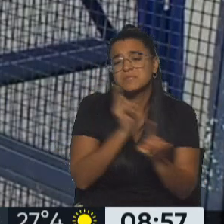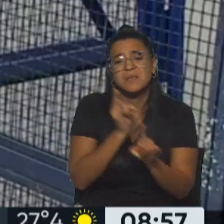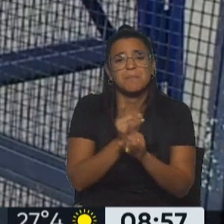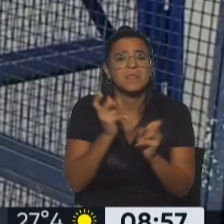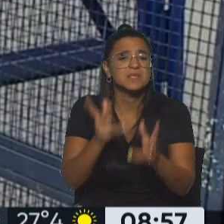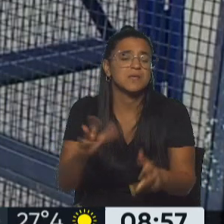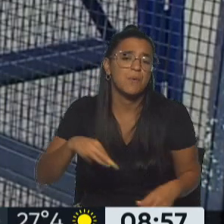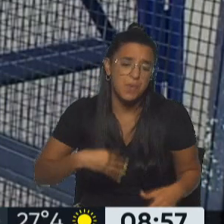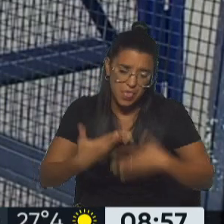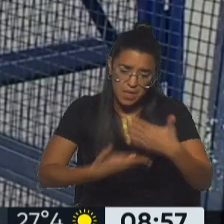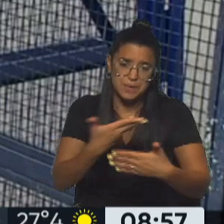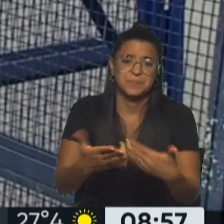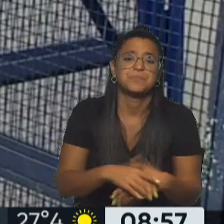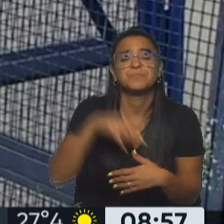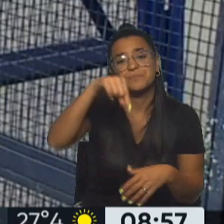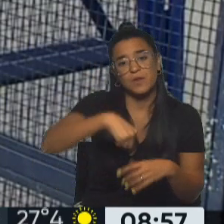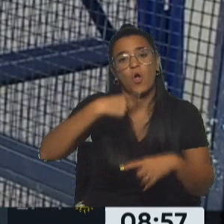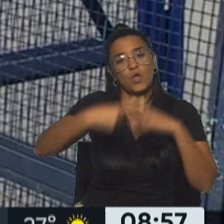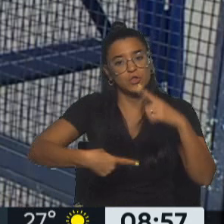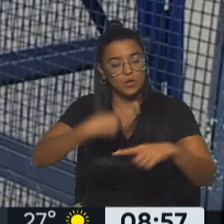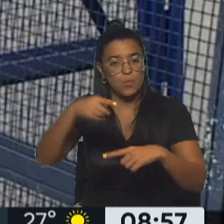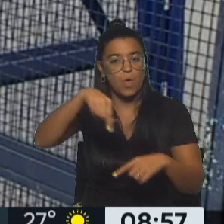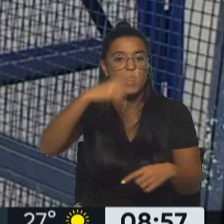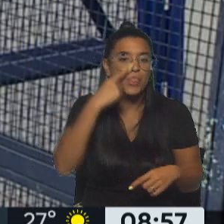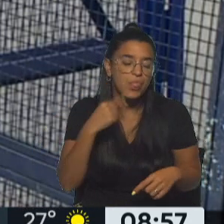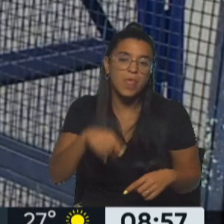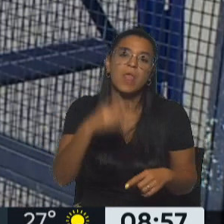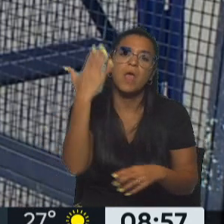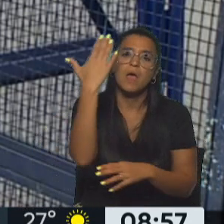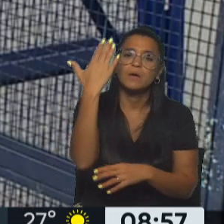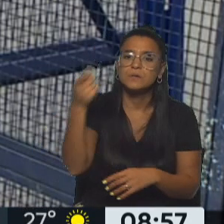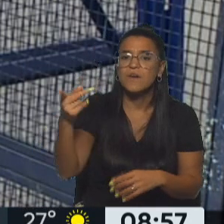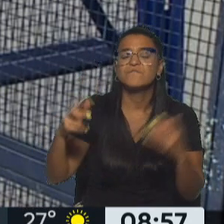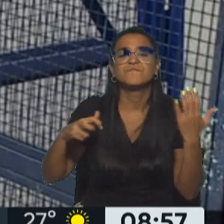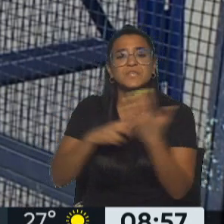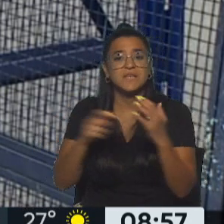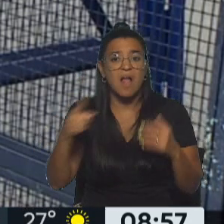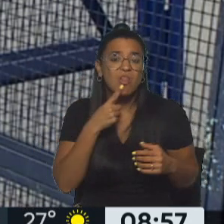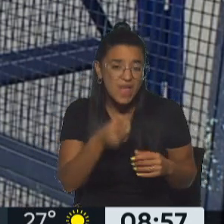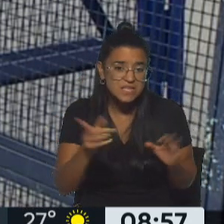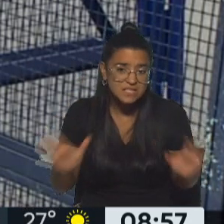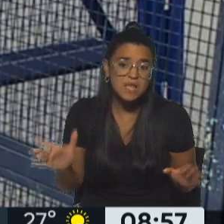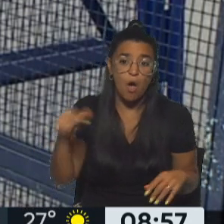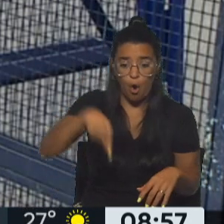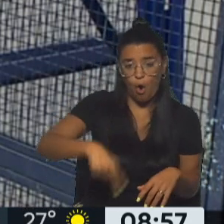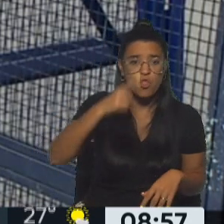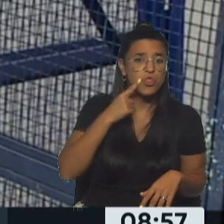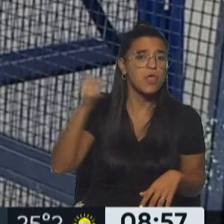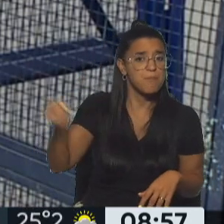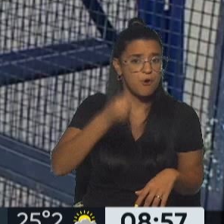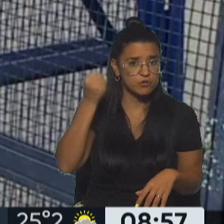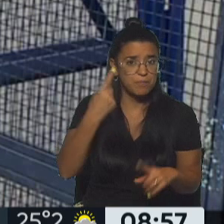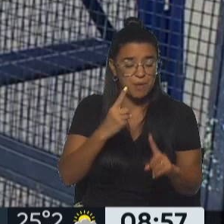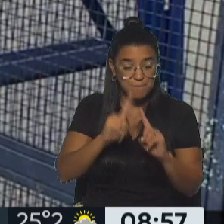una vida por delante. Aquí continuará esta jornada. Escuchábamos al fiscal adelantando que la jornada de hoy va a ser importante,